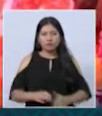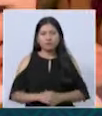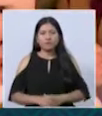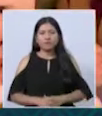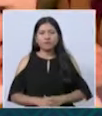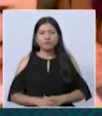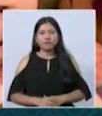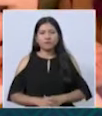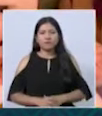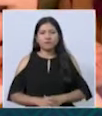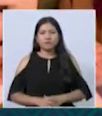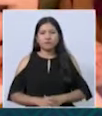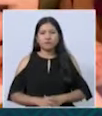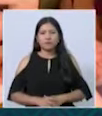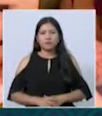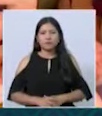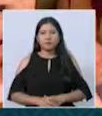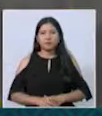mediodía.